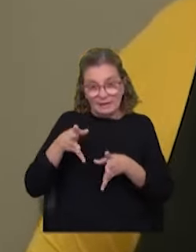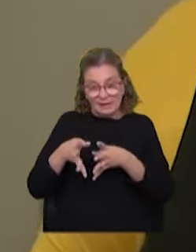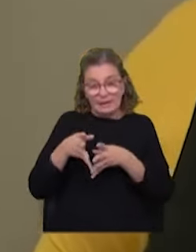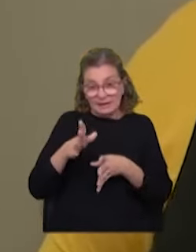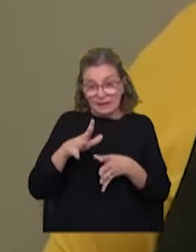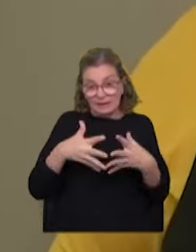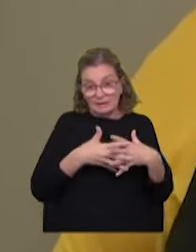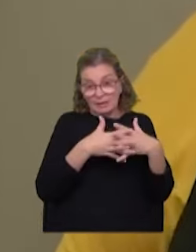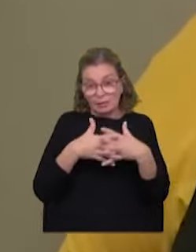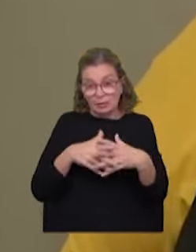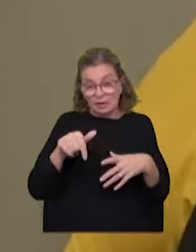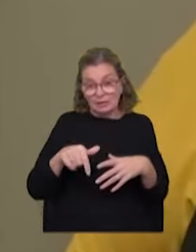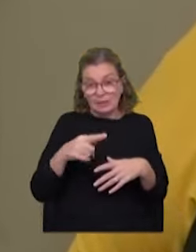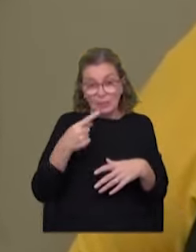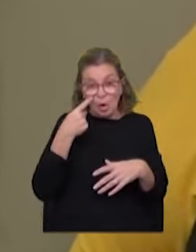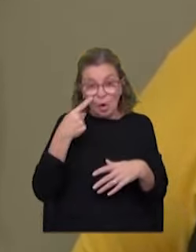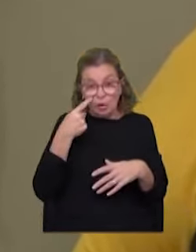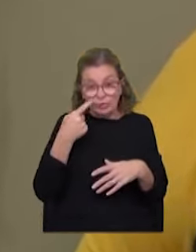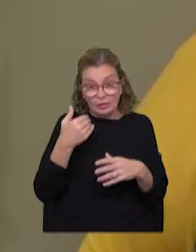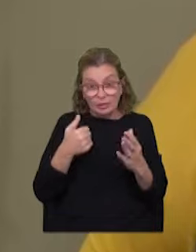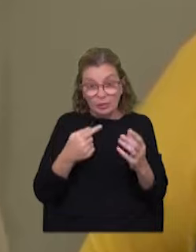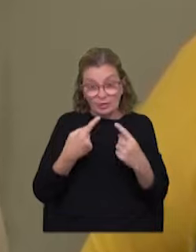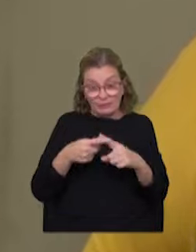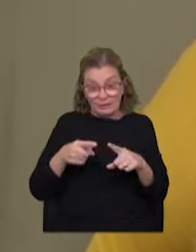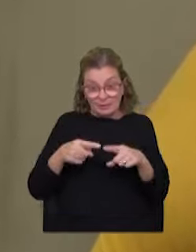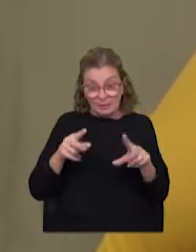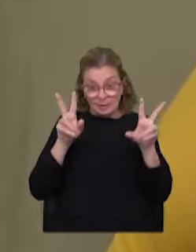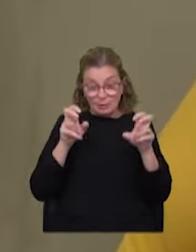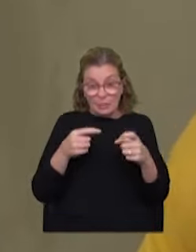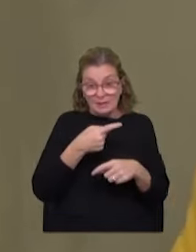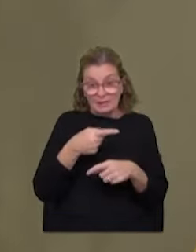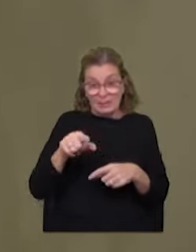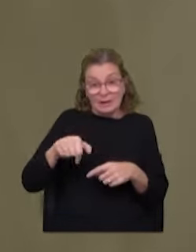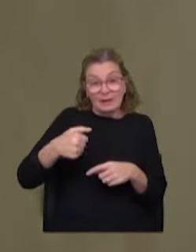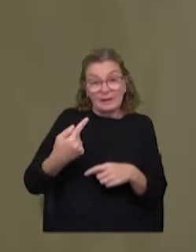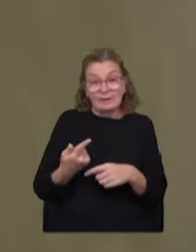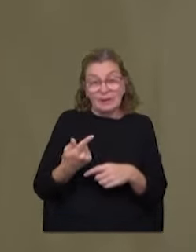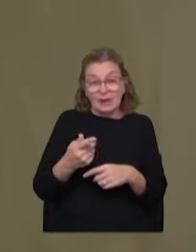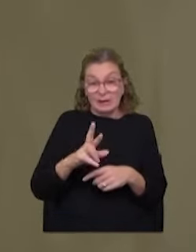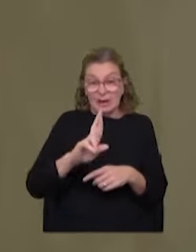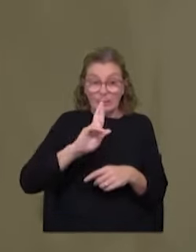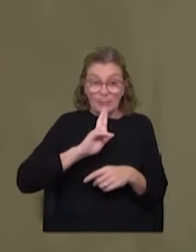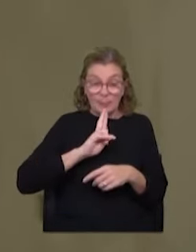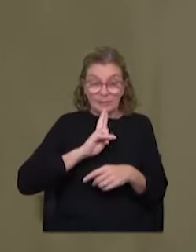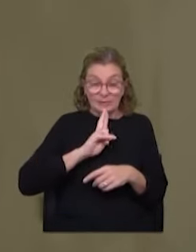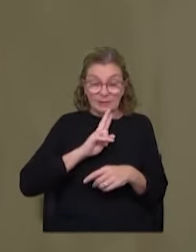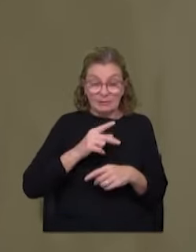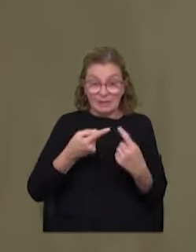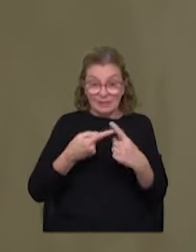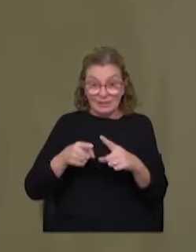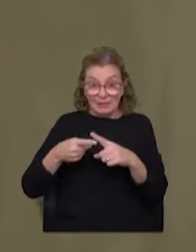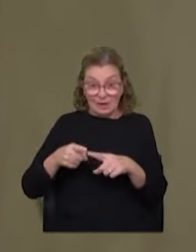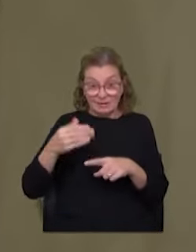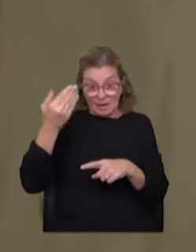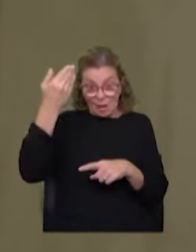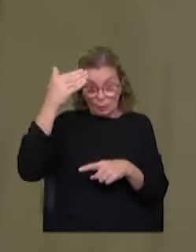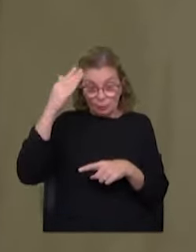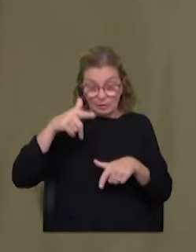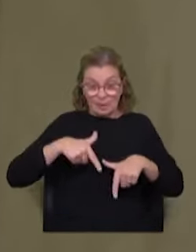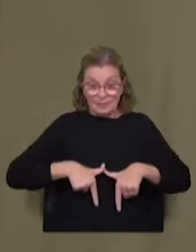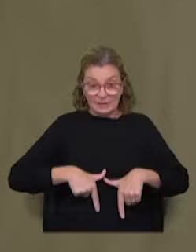Unidos seguramente estaremos conociendo más novedades sobre este tema la semana que viene y las respuestas de los respectivos jerarcas del